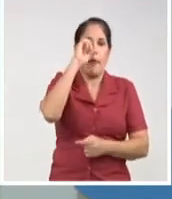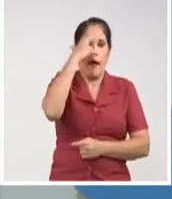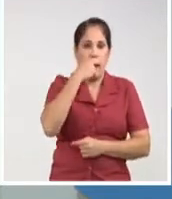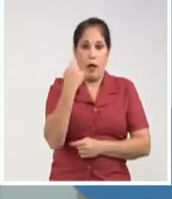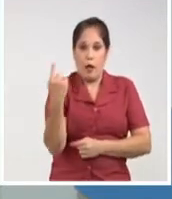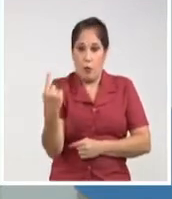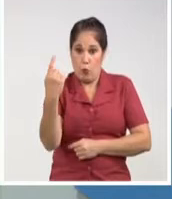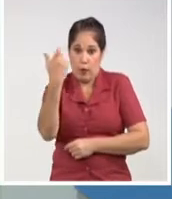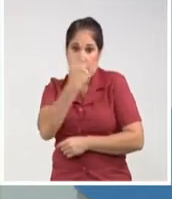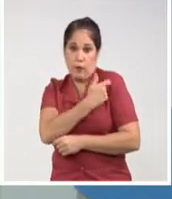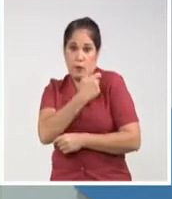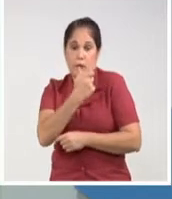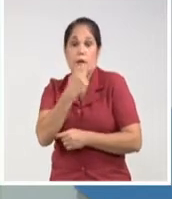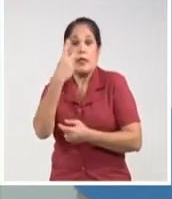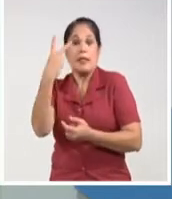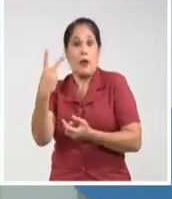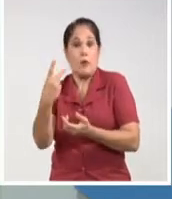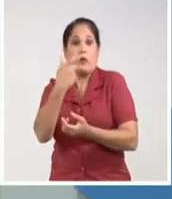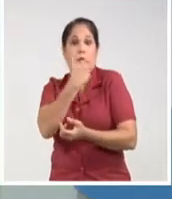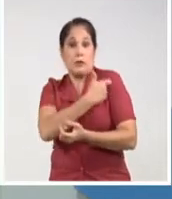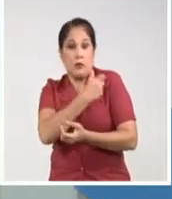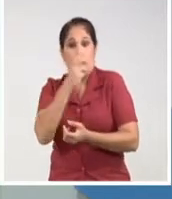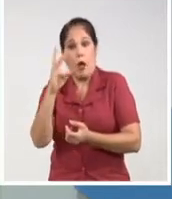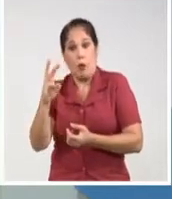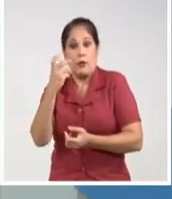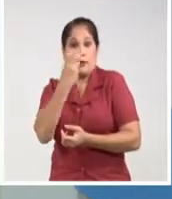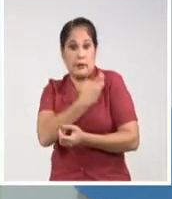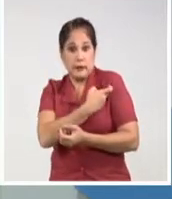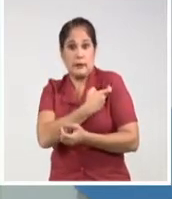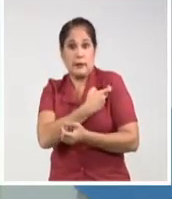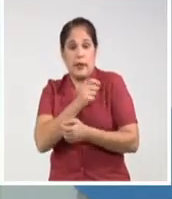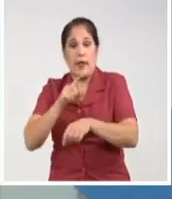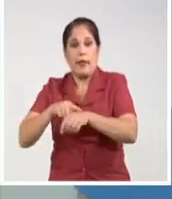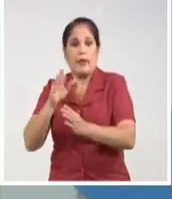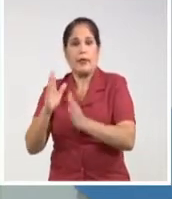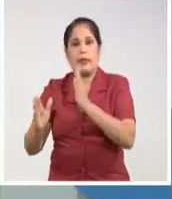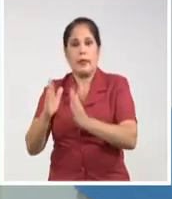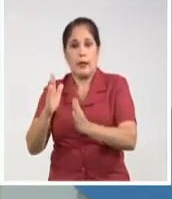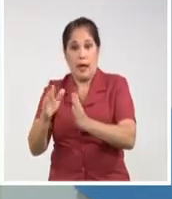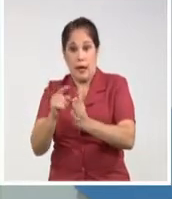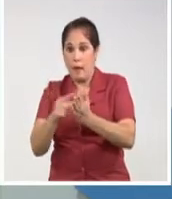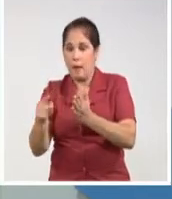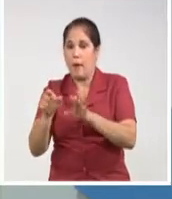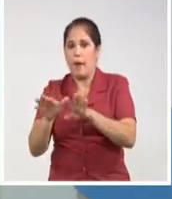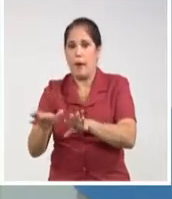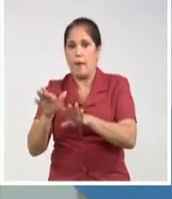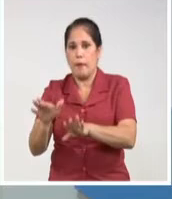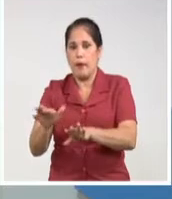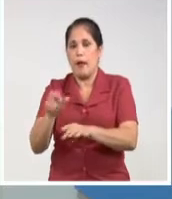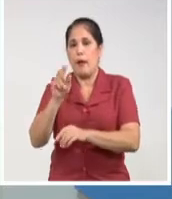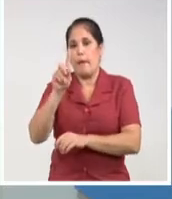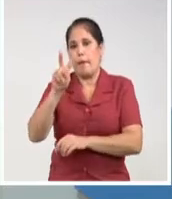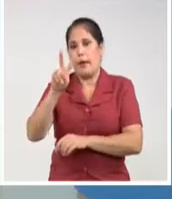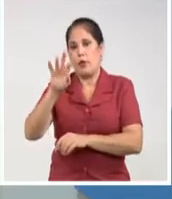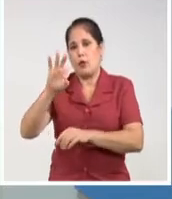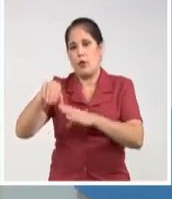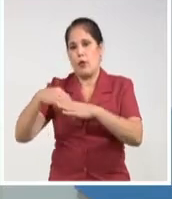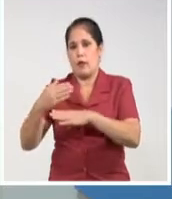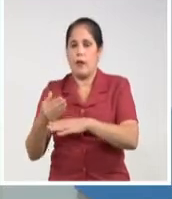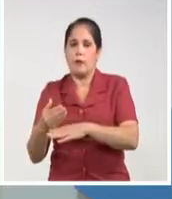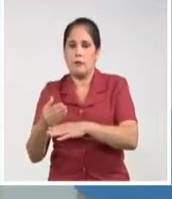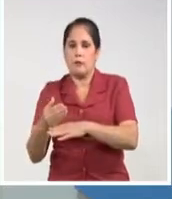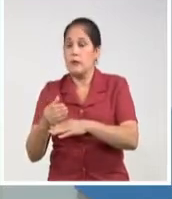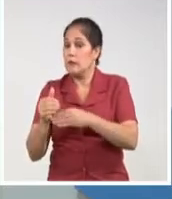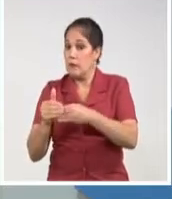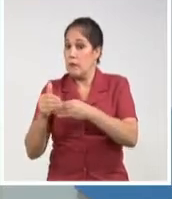una dosis y la segunda dosis o la tercera, el tiempo máximo a esperar entre dosis es 28 días. Pasado